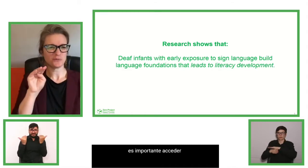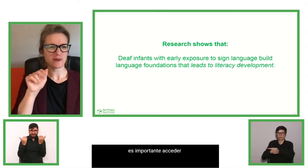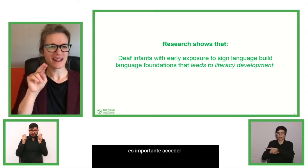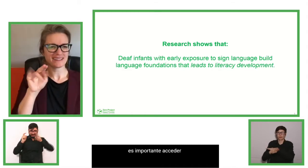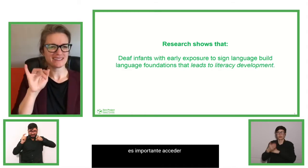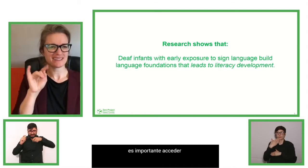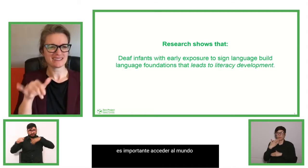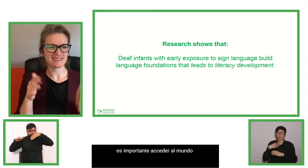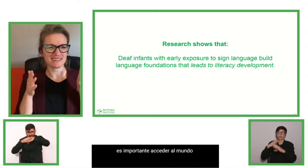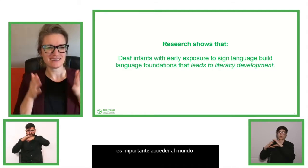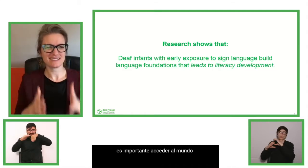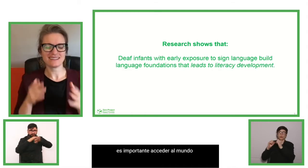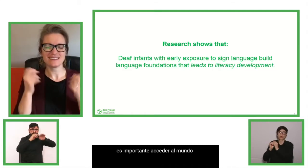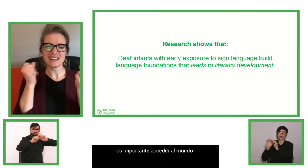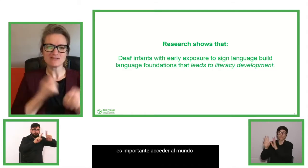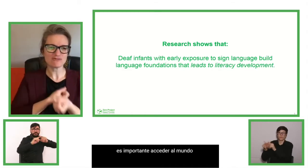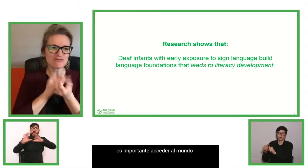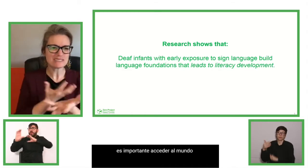familia.